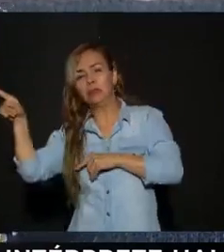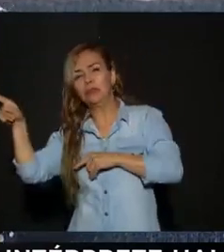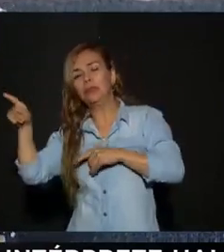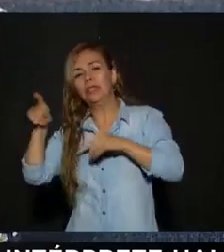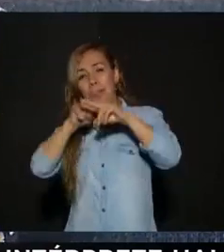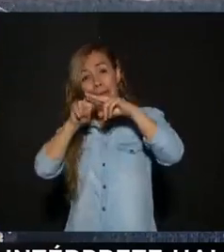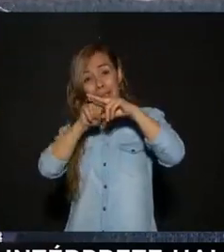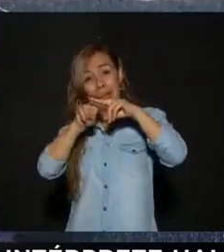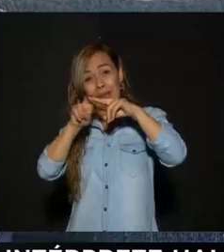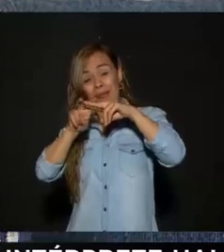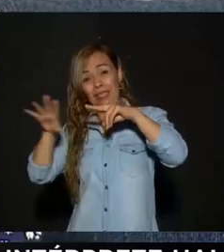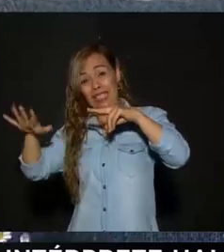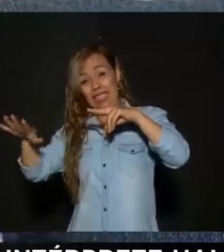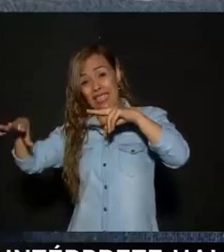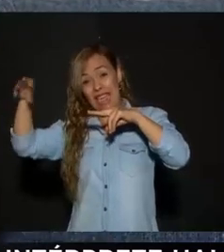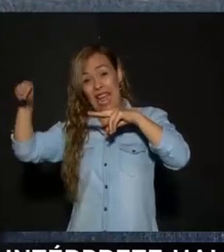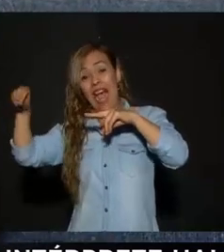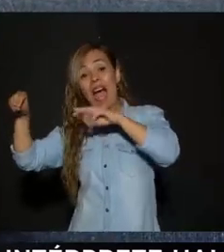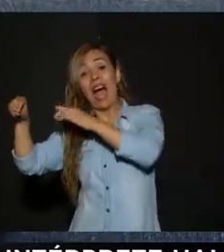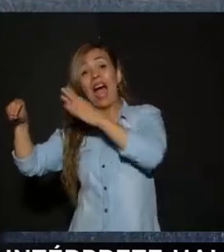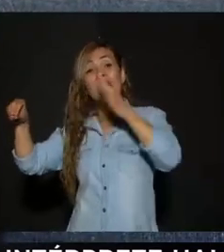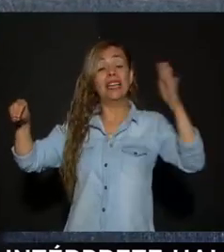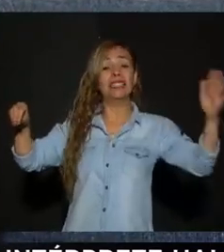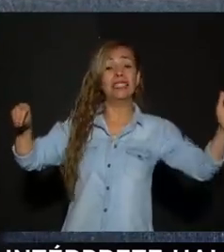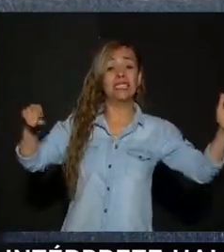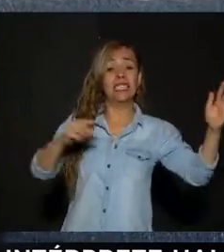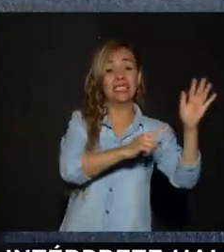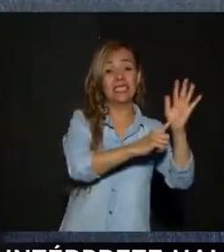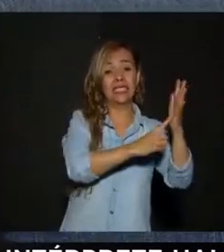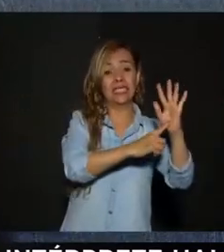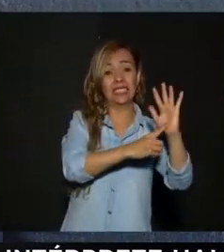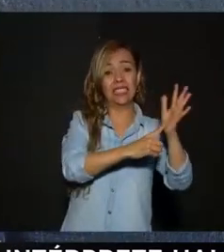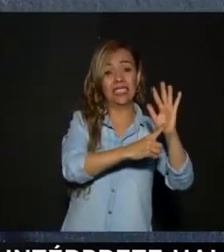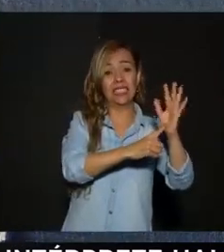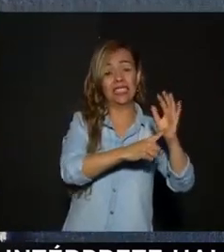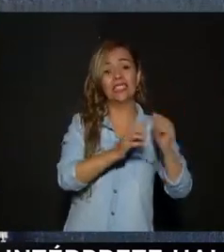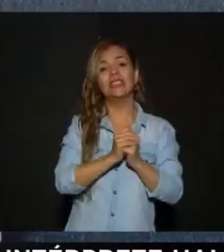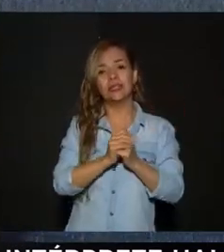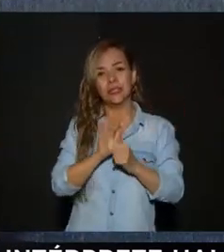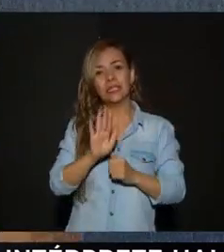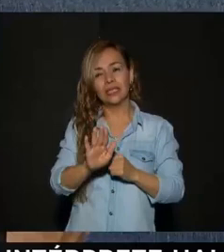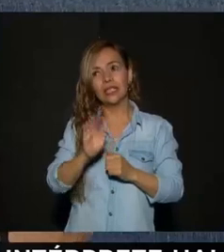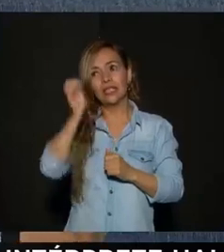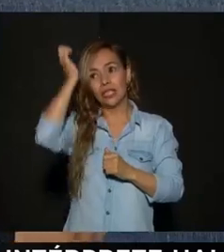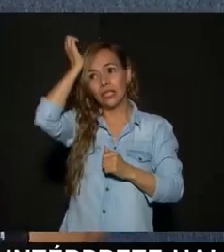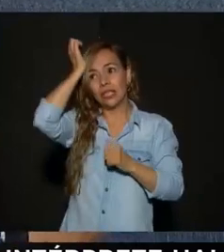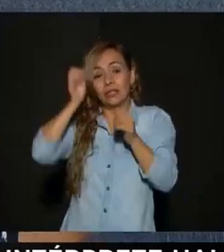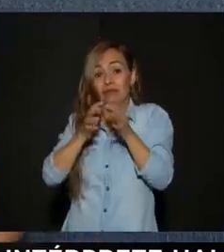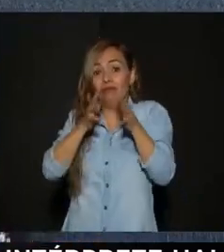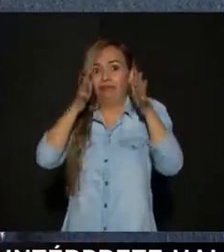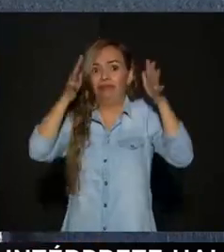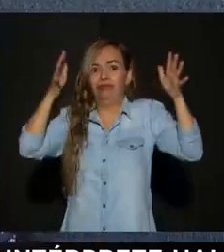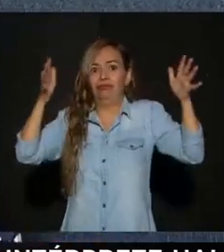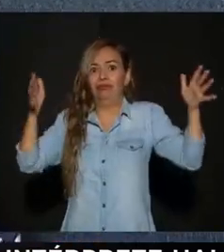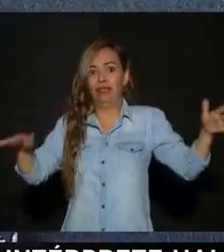hasta San Antonio. Oh. Más o menos, así de ese tamaño era ese asteroide, una roca en una el